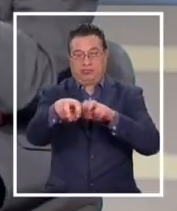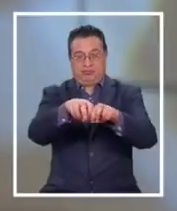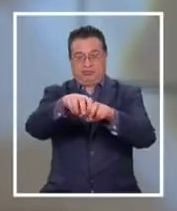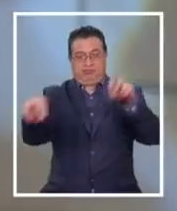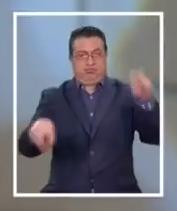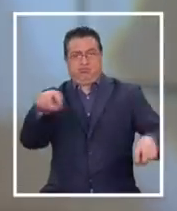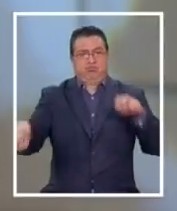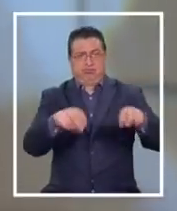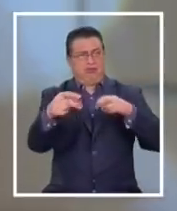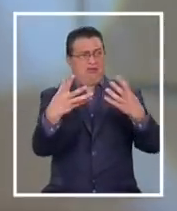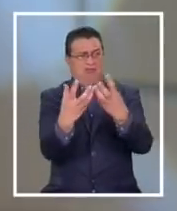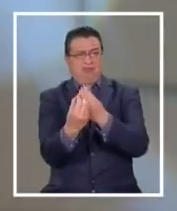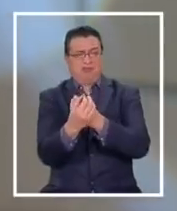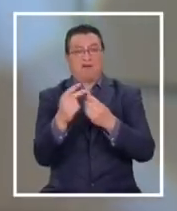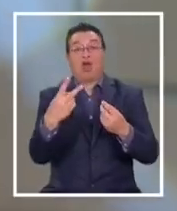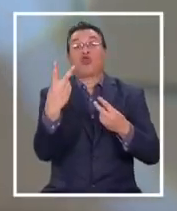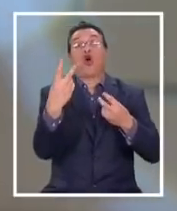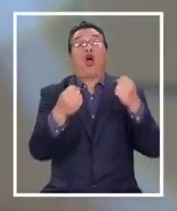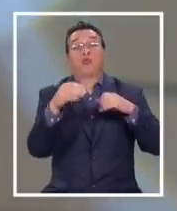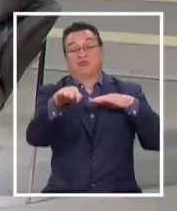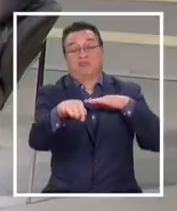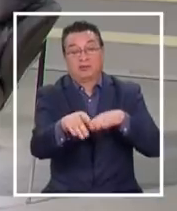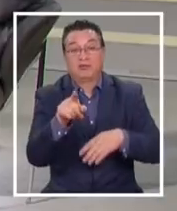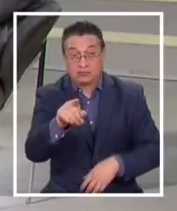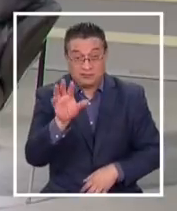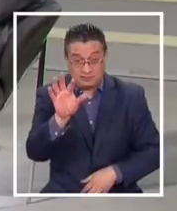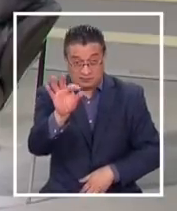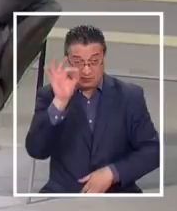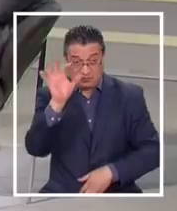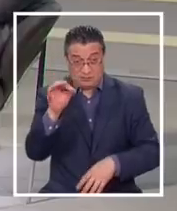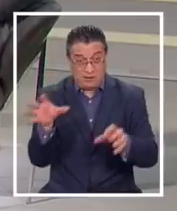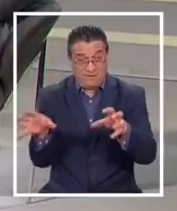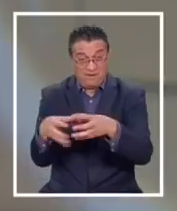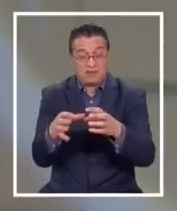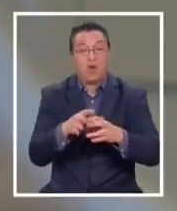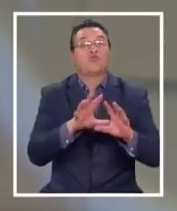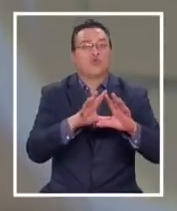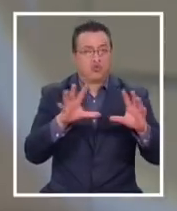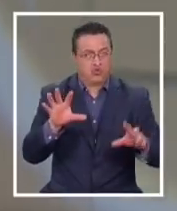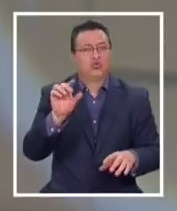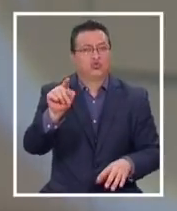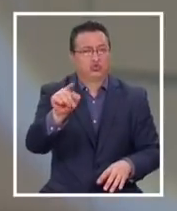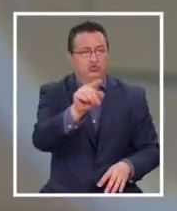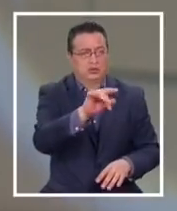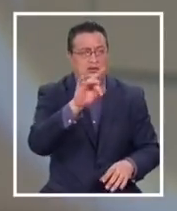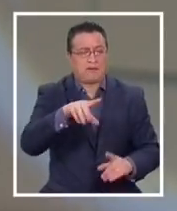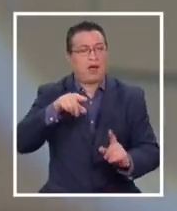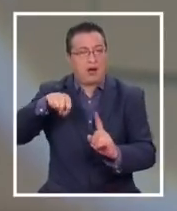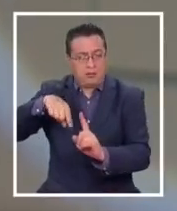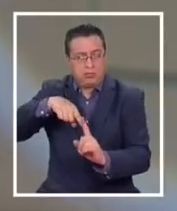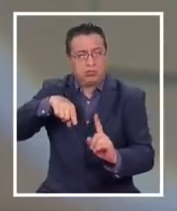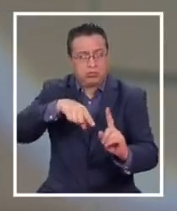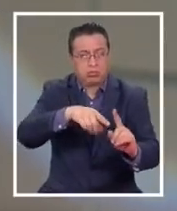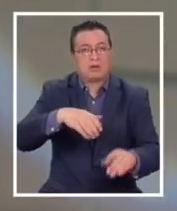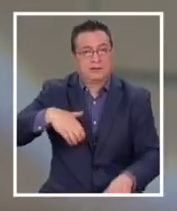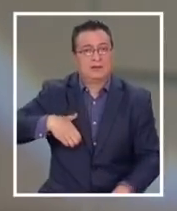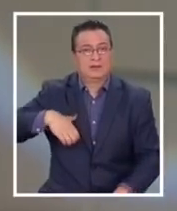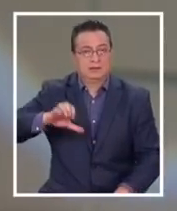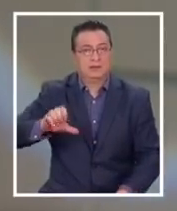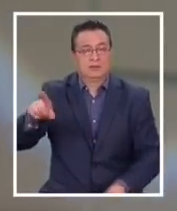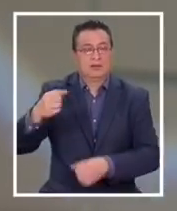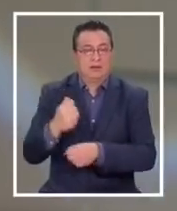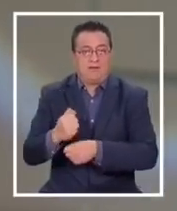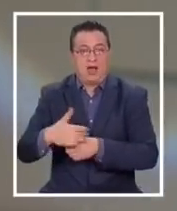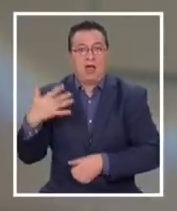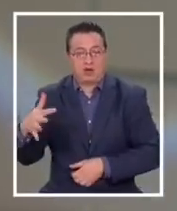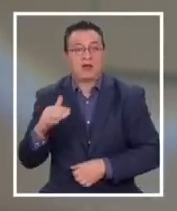personas, digo. Es un auto, o a veces dos autos. ¿Ustedes las tienen identificadas? Hay muchas que están identificadas, y ahí también hay un trabajo de la Policía de Investigaciones que ha sido súper